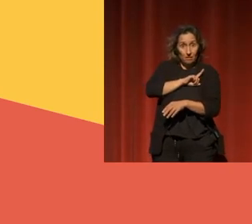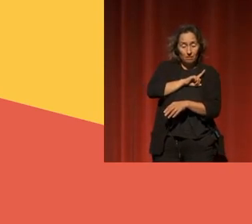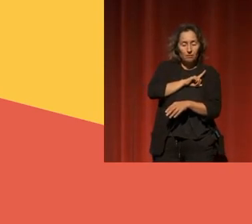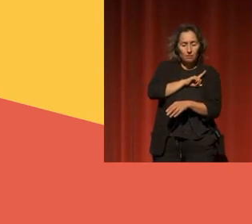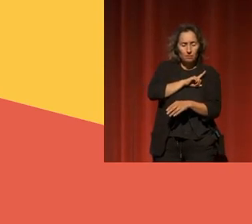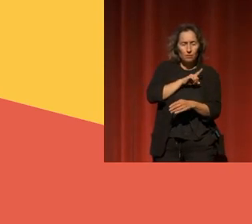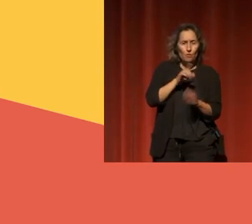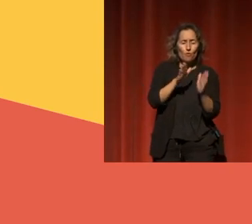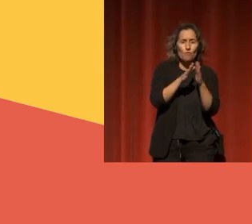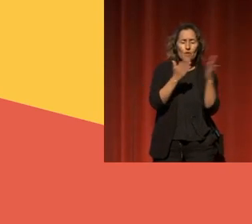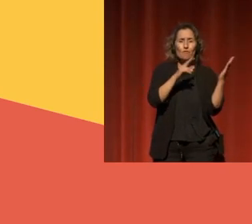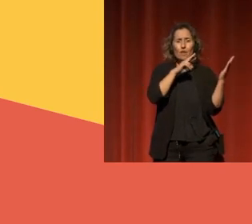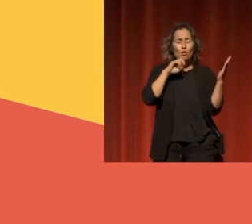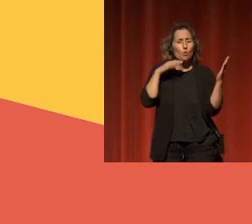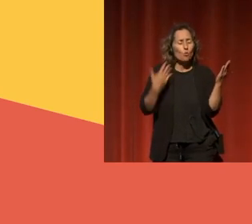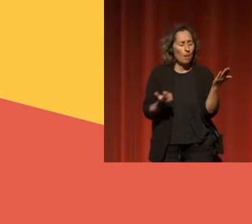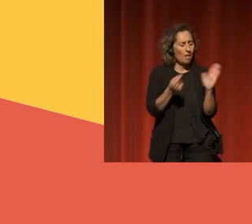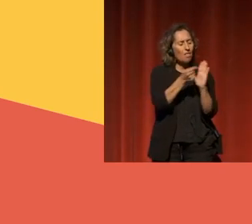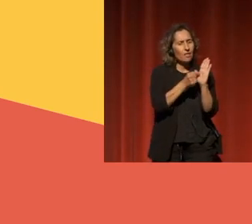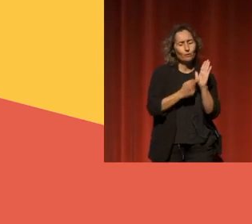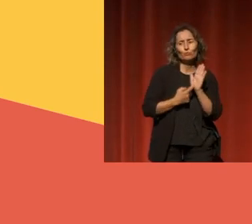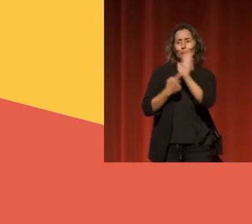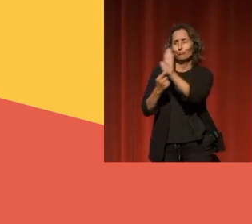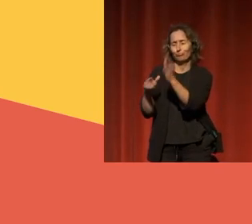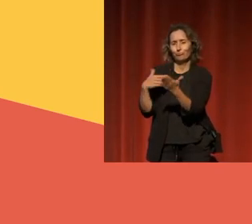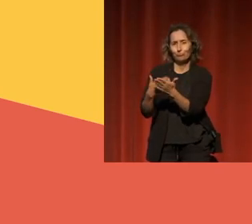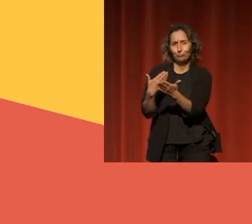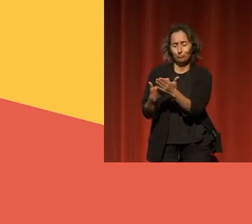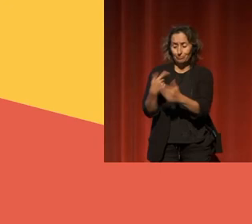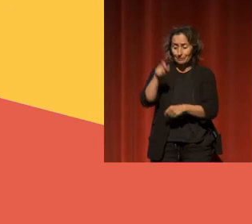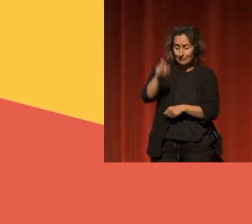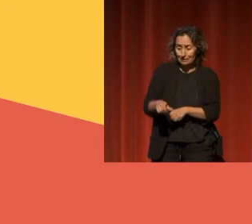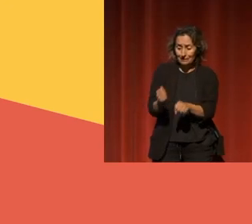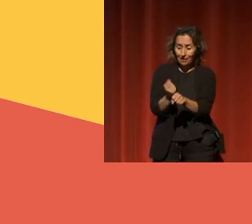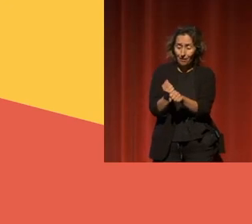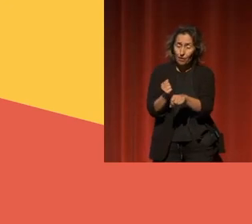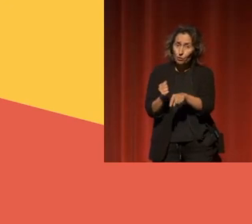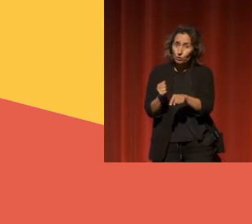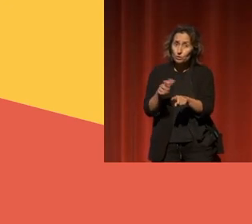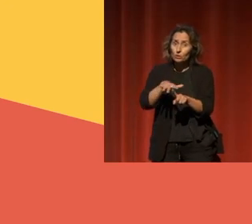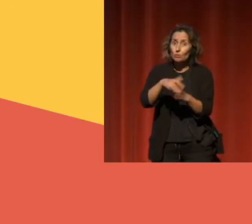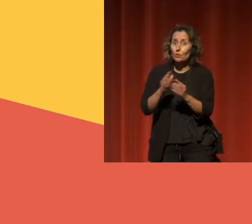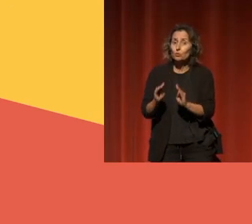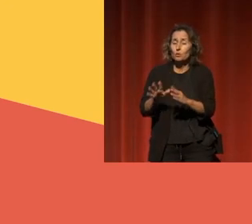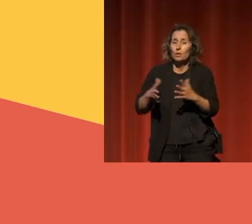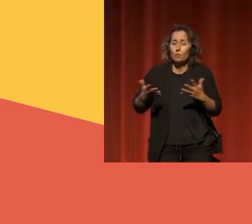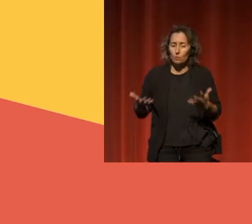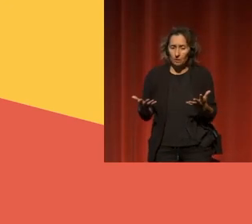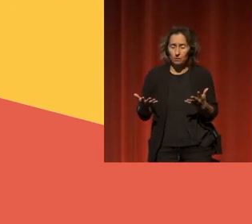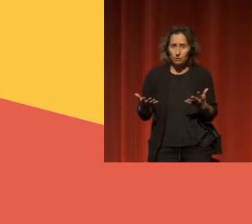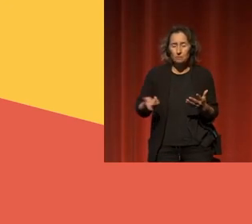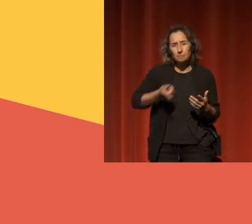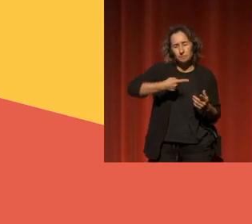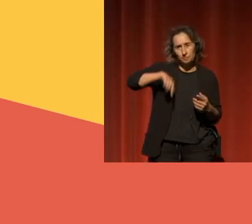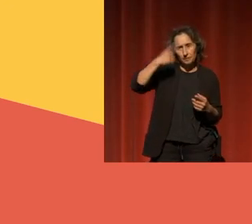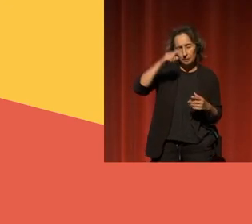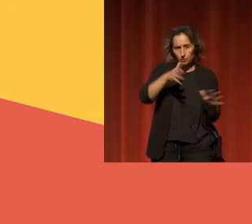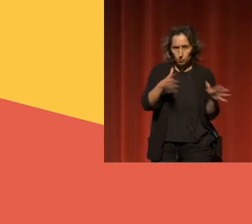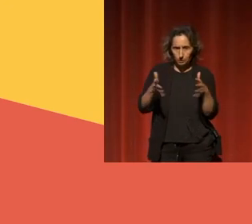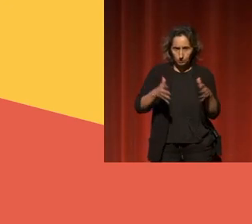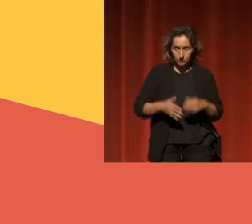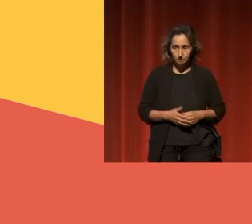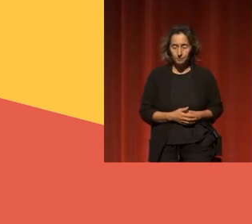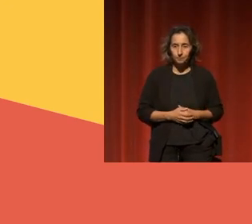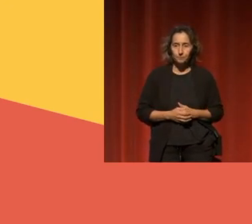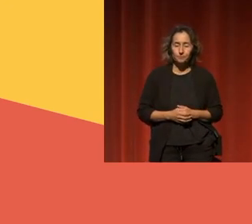valor de las bibliotecas y Cuál es la situación del personal en las zonas Rurales Aunque más o menos podemos hacernos una idea